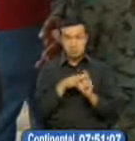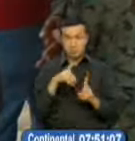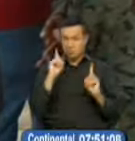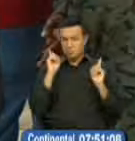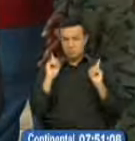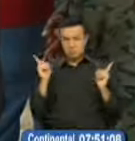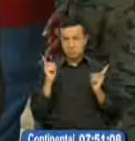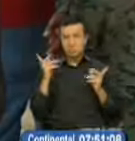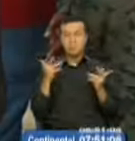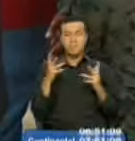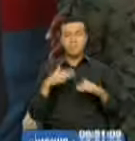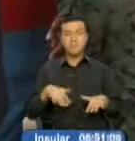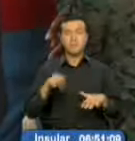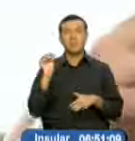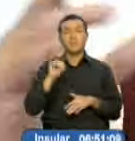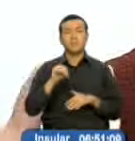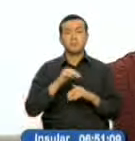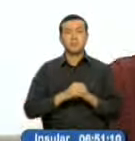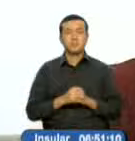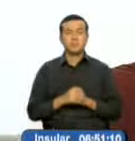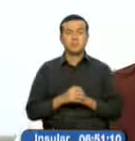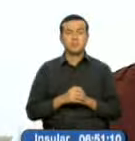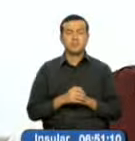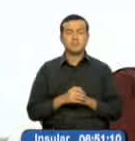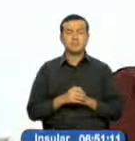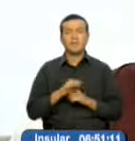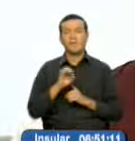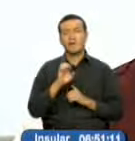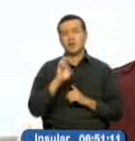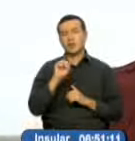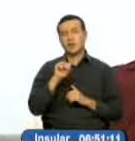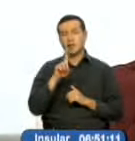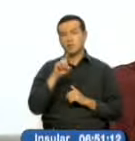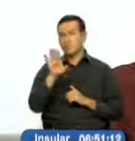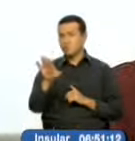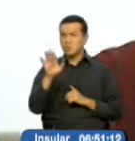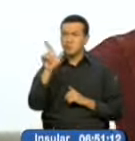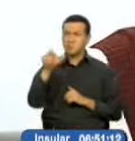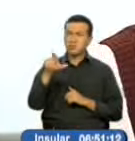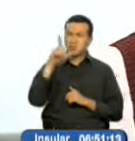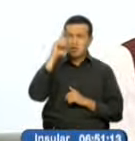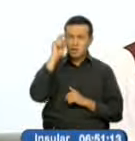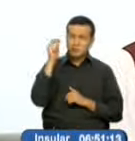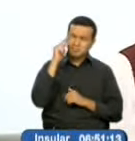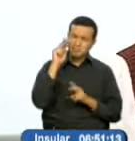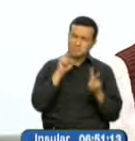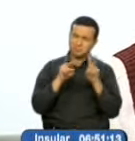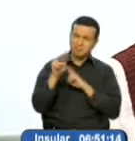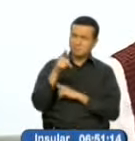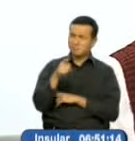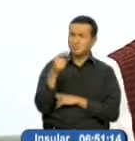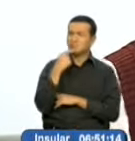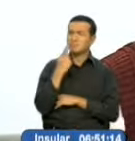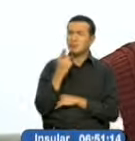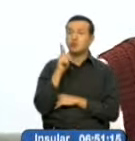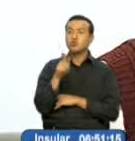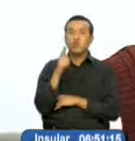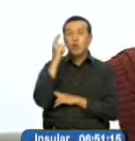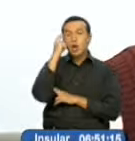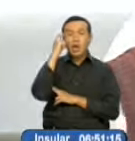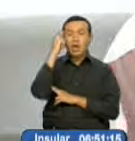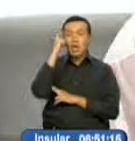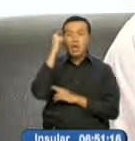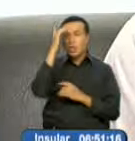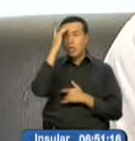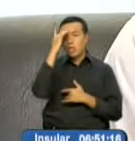acto que se desarrollará este martes. Para Fernando Buendía, este comportamiento es parte de un escenario al que lo denomina esquizofrenia